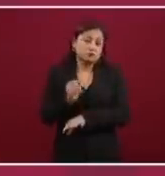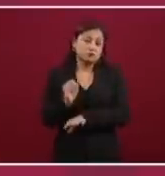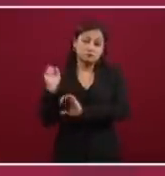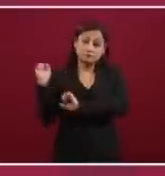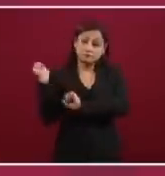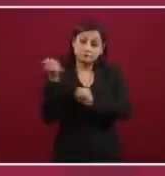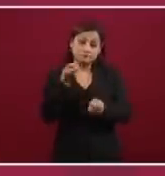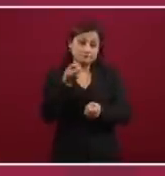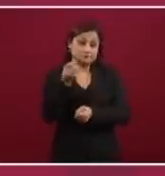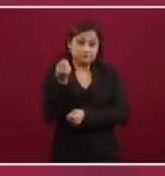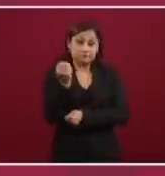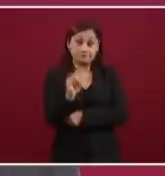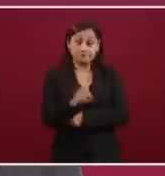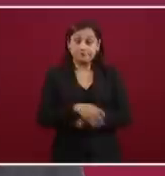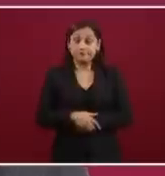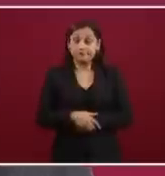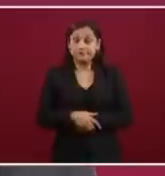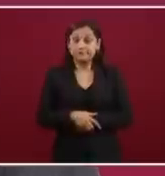y hay